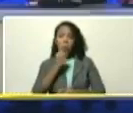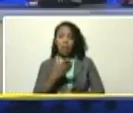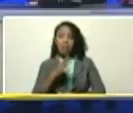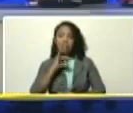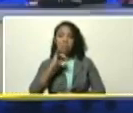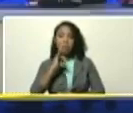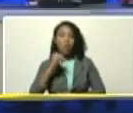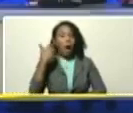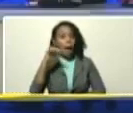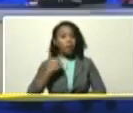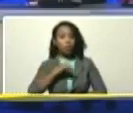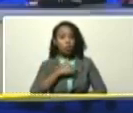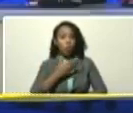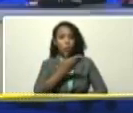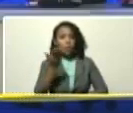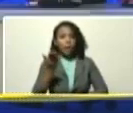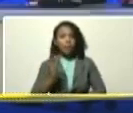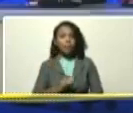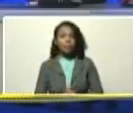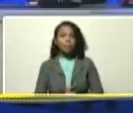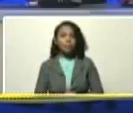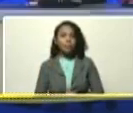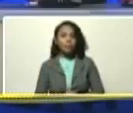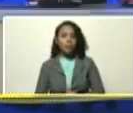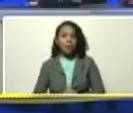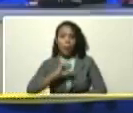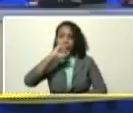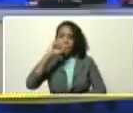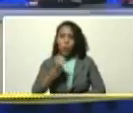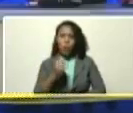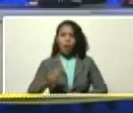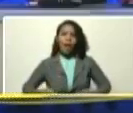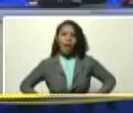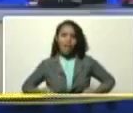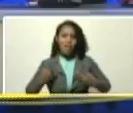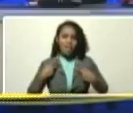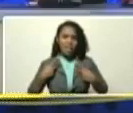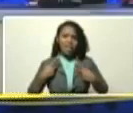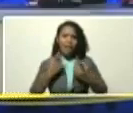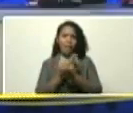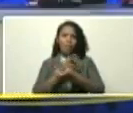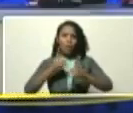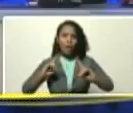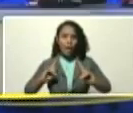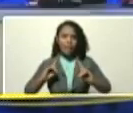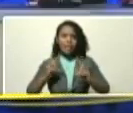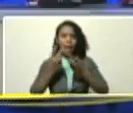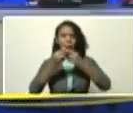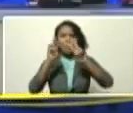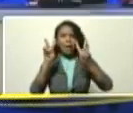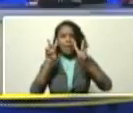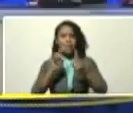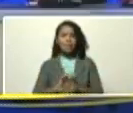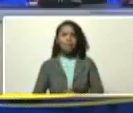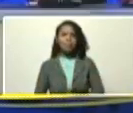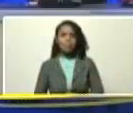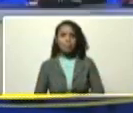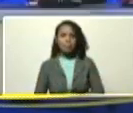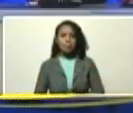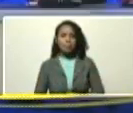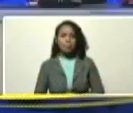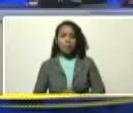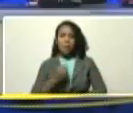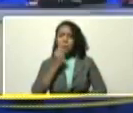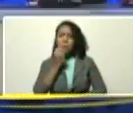nosotros. Los que amamos la vida, los que amamos la democracia, los que amamos la paz.